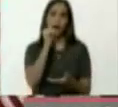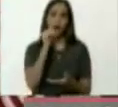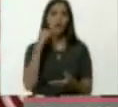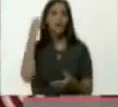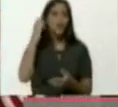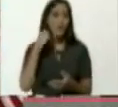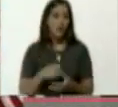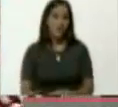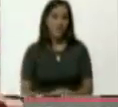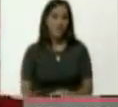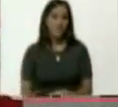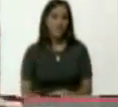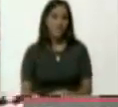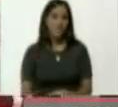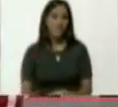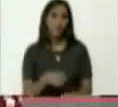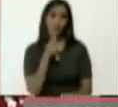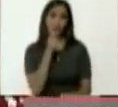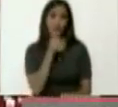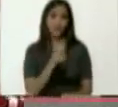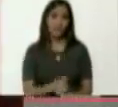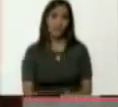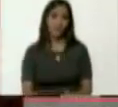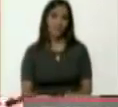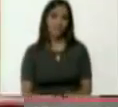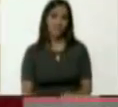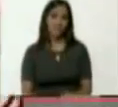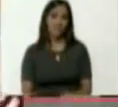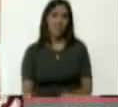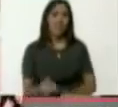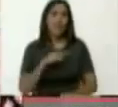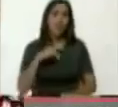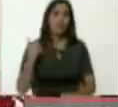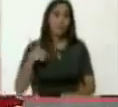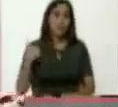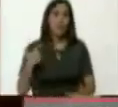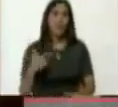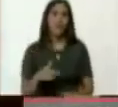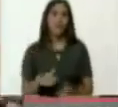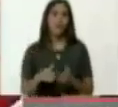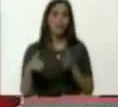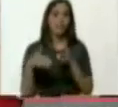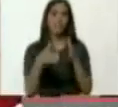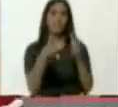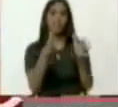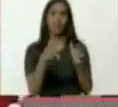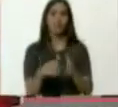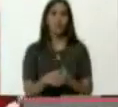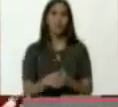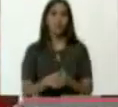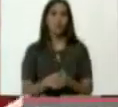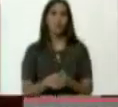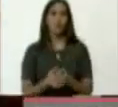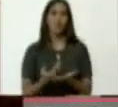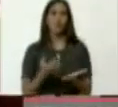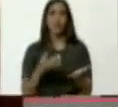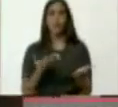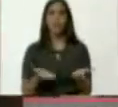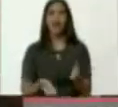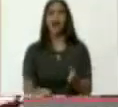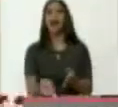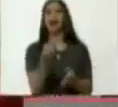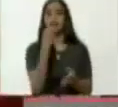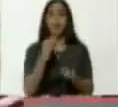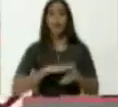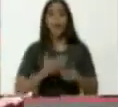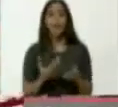pues? Pregúntense eso. Y nosotros que tenemos ese caudal, ese río, nos los vamos a pasar por el pico porque hay un